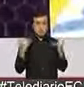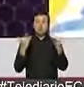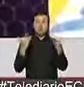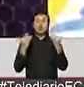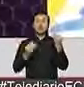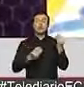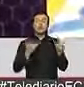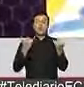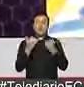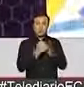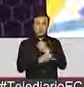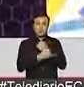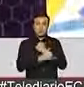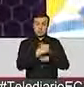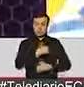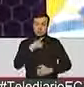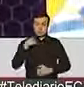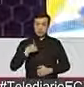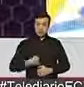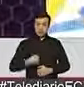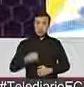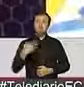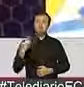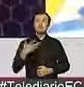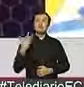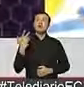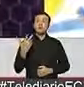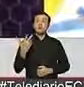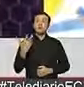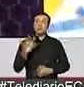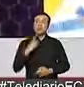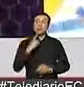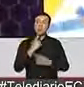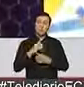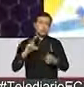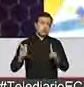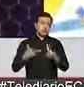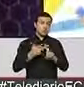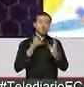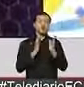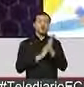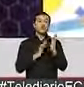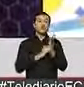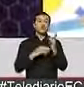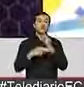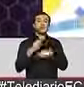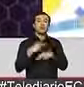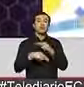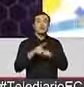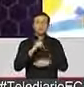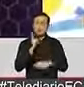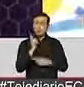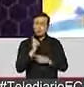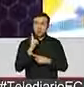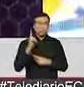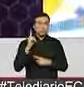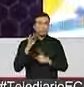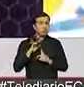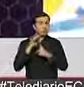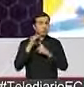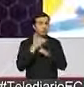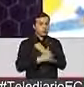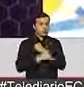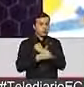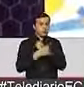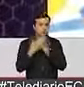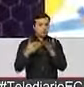Actualmente China no solo es el tercer socio comercial y el principal país de origen de